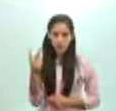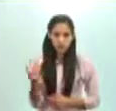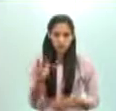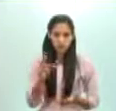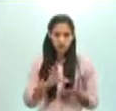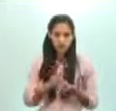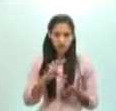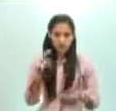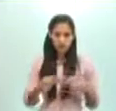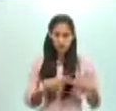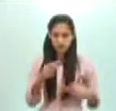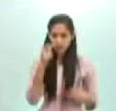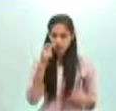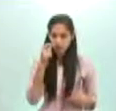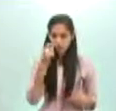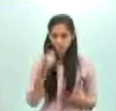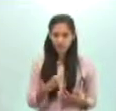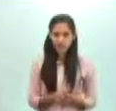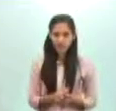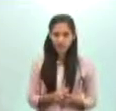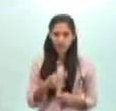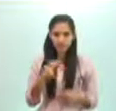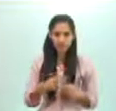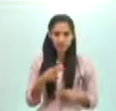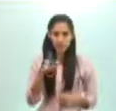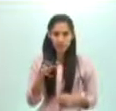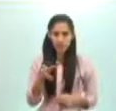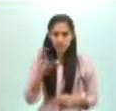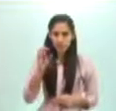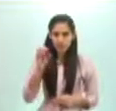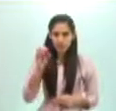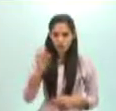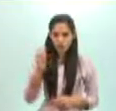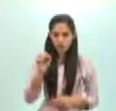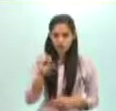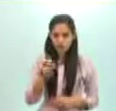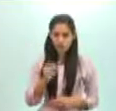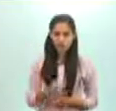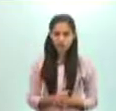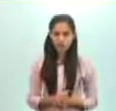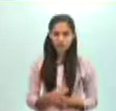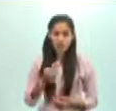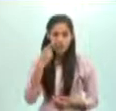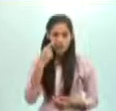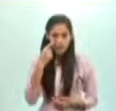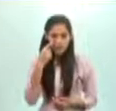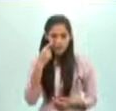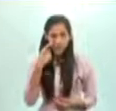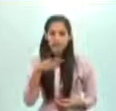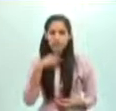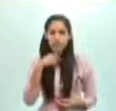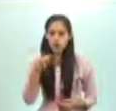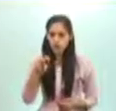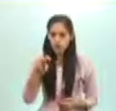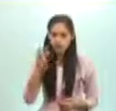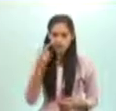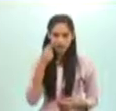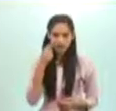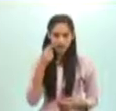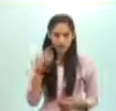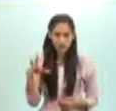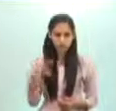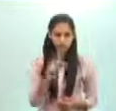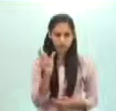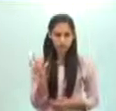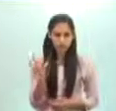llamado Prosas Profanas, donde el derroche modernista se hace evidente en cada una de las palabras.